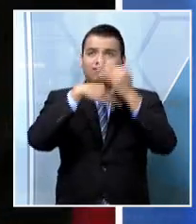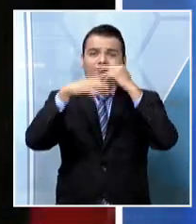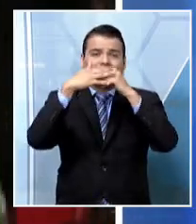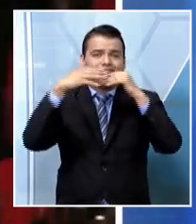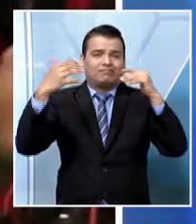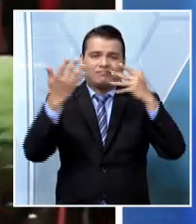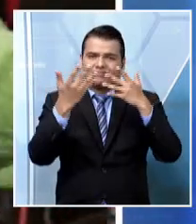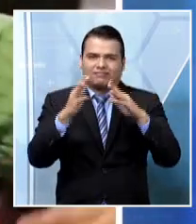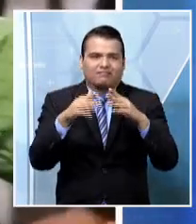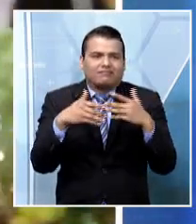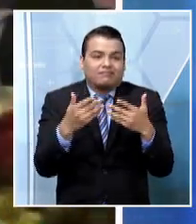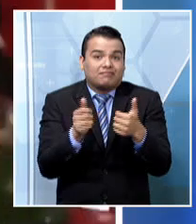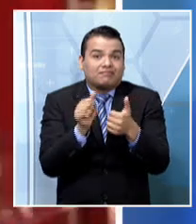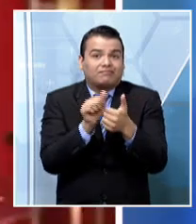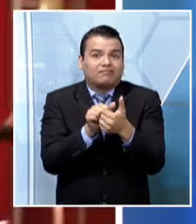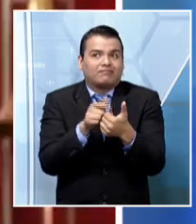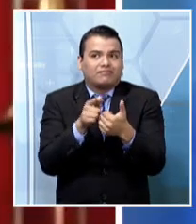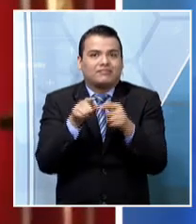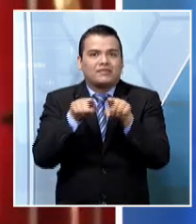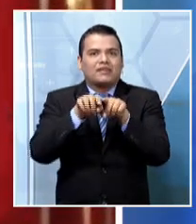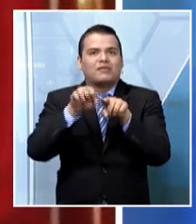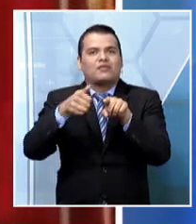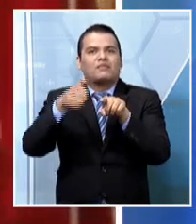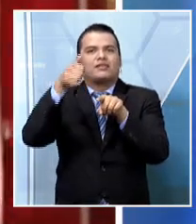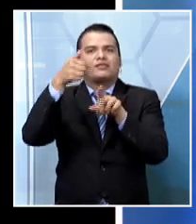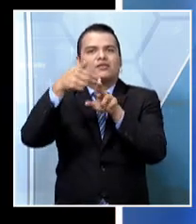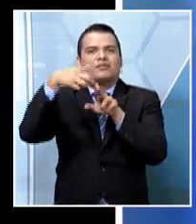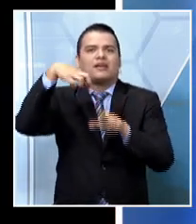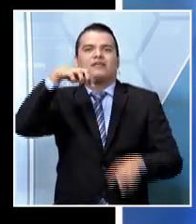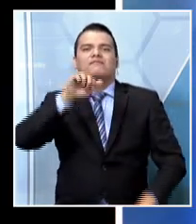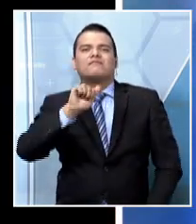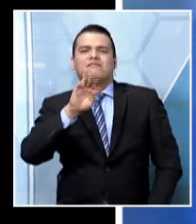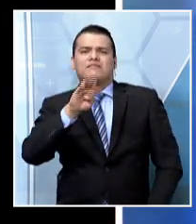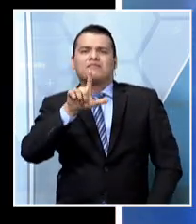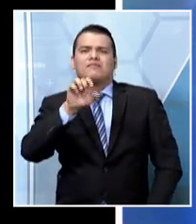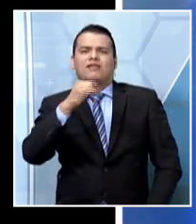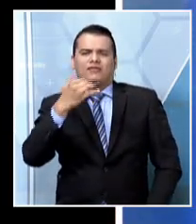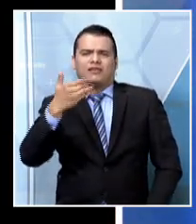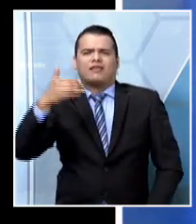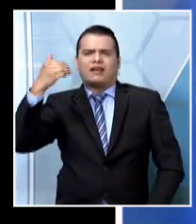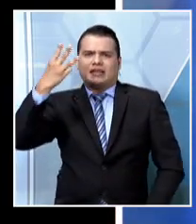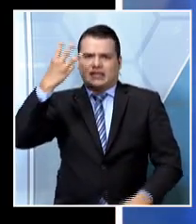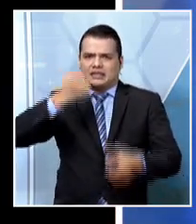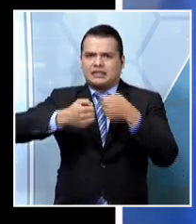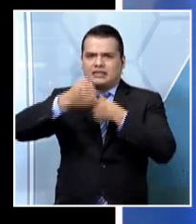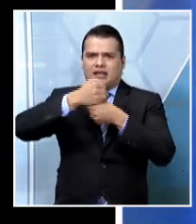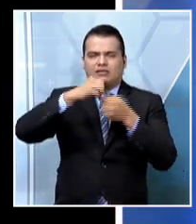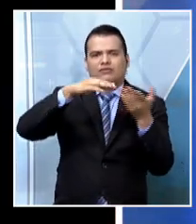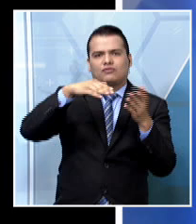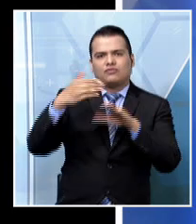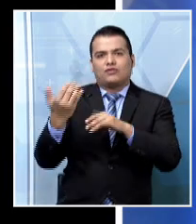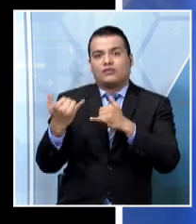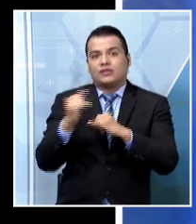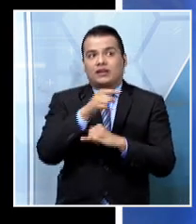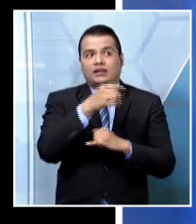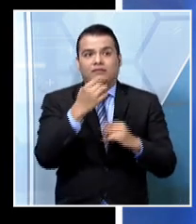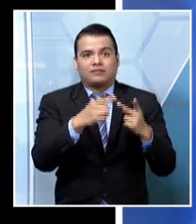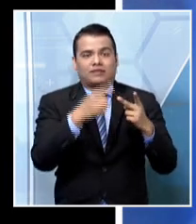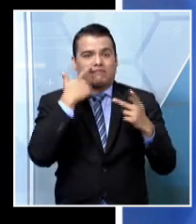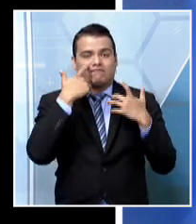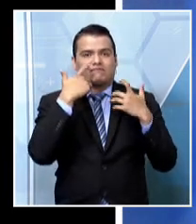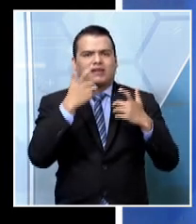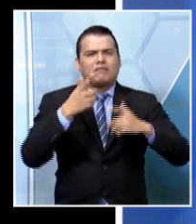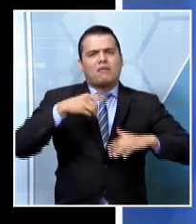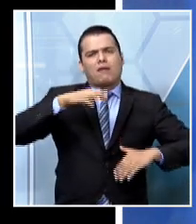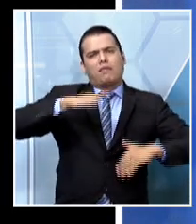acompañado por nadie más y nada menos que su hermano mayor el gran pablito lebron quien ya se la había adelantado hace tres años frank era el golpe de los lebron el